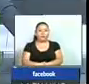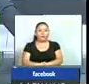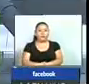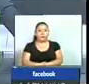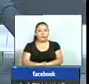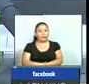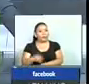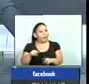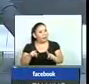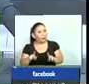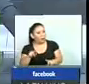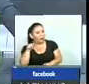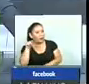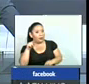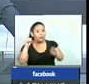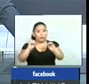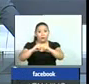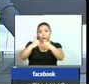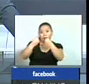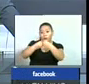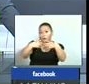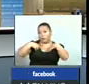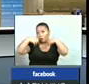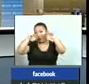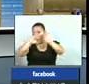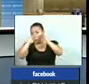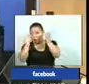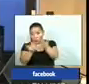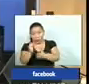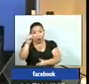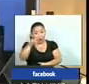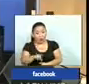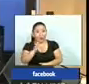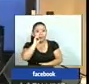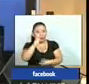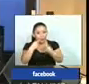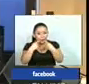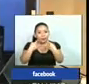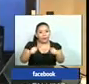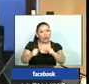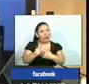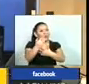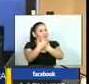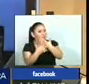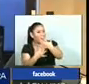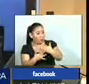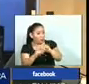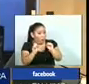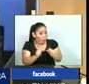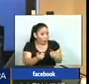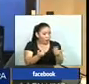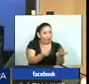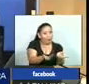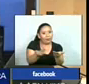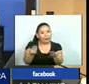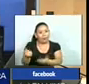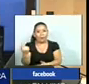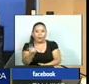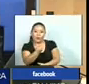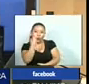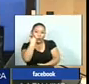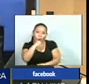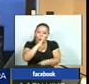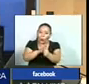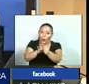pero la Organización Mundial de la Salud justamente dijo hoy que el uso de plasma sanguíneo para tratar a enfermos de COVID-19 todavía